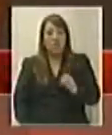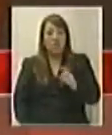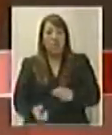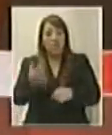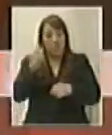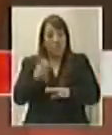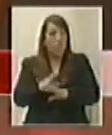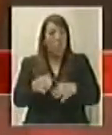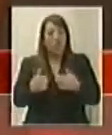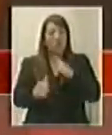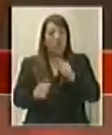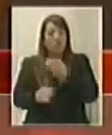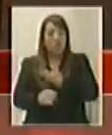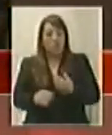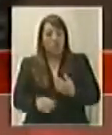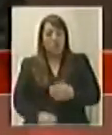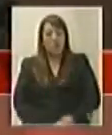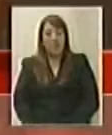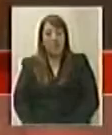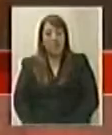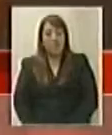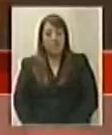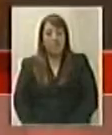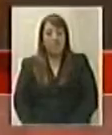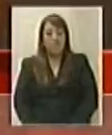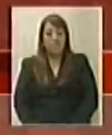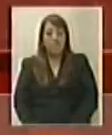Eso no puede ser posible, señor presidente. Gracias, congresista Rimarachín.